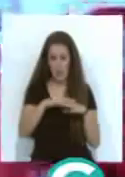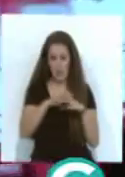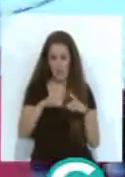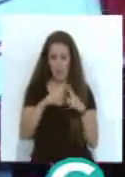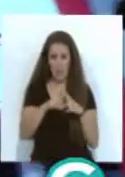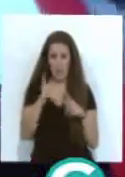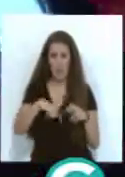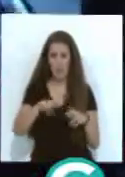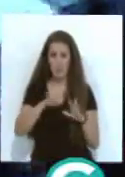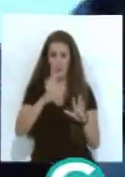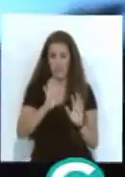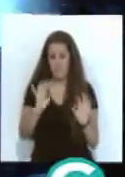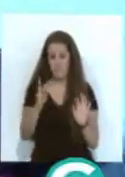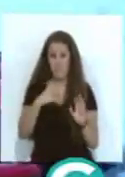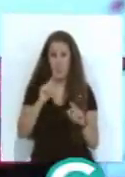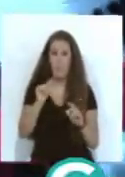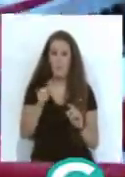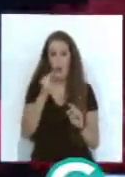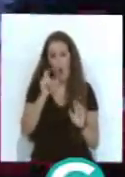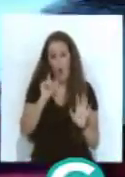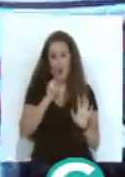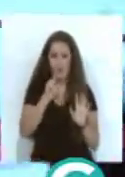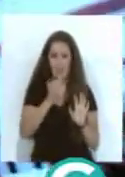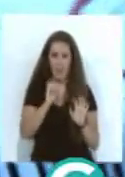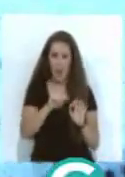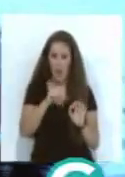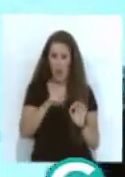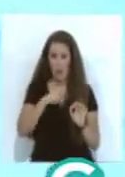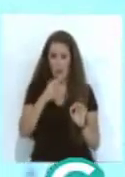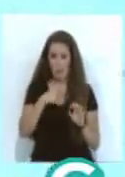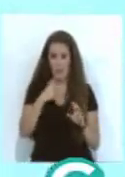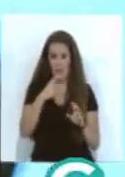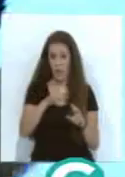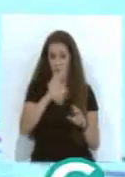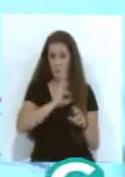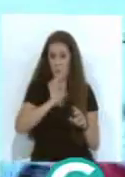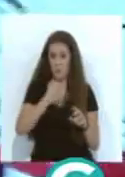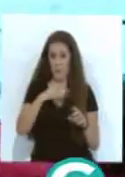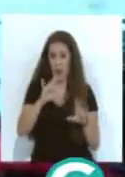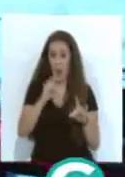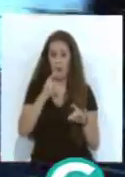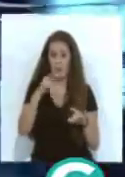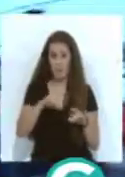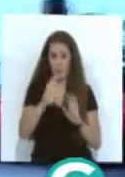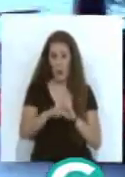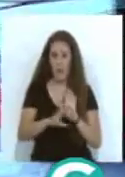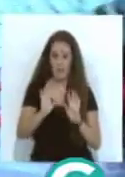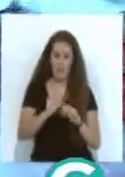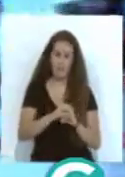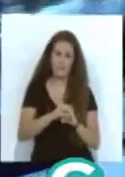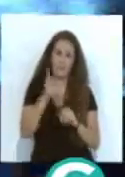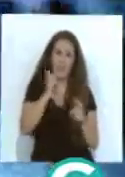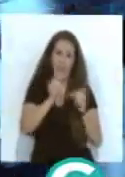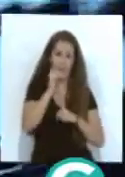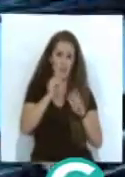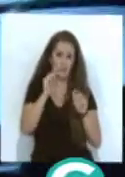sociales. Nosotros nos quedamos al menos con una pinceladita que hoy pone el broche de oro a nuestro programa, con nuestro